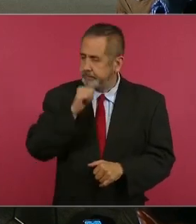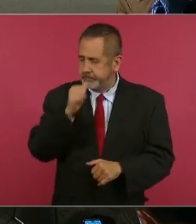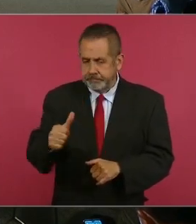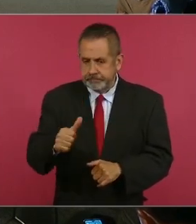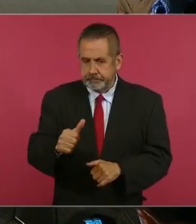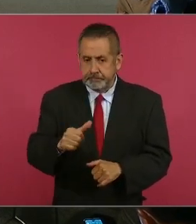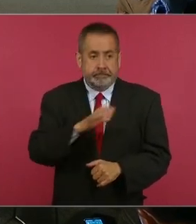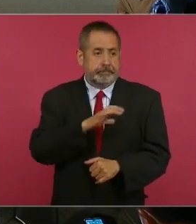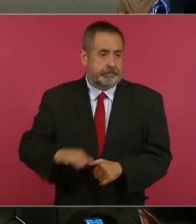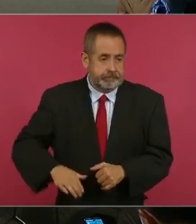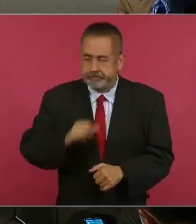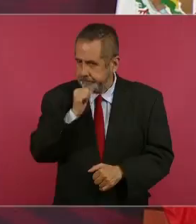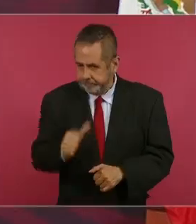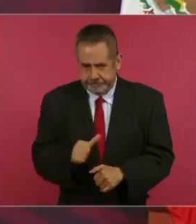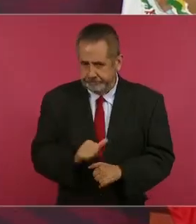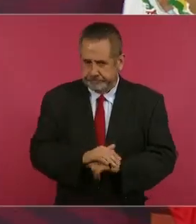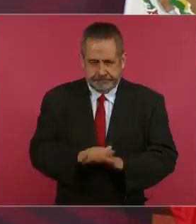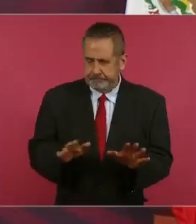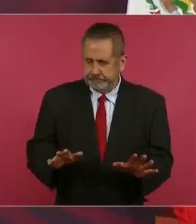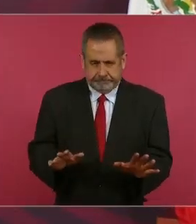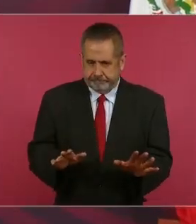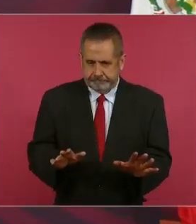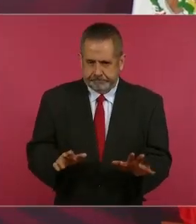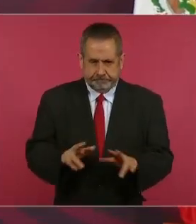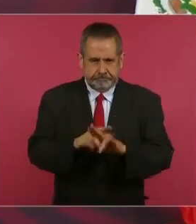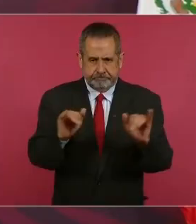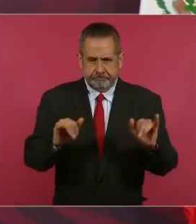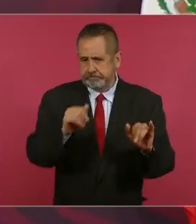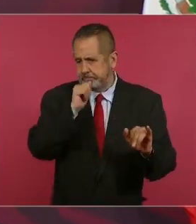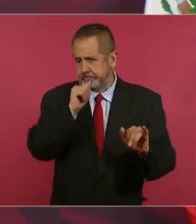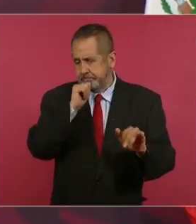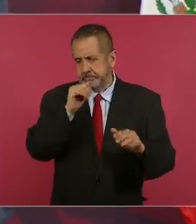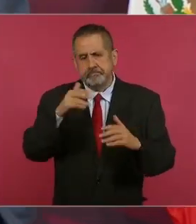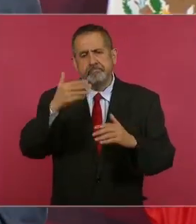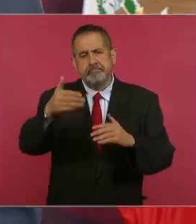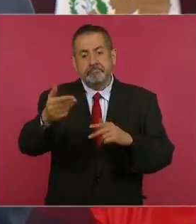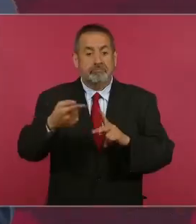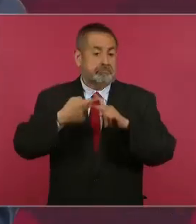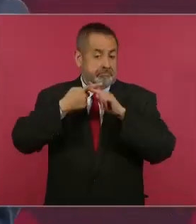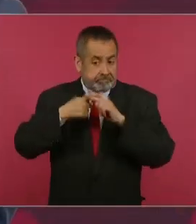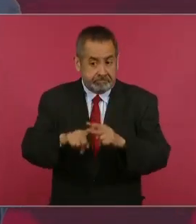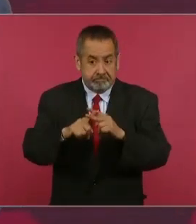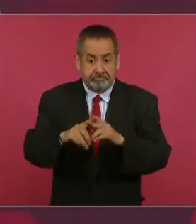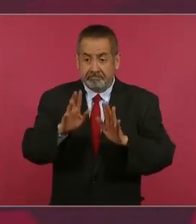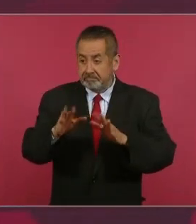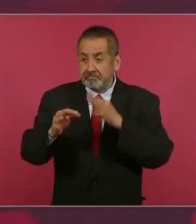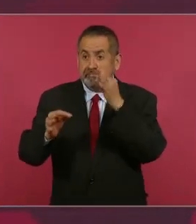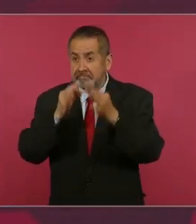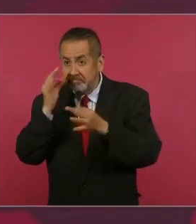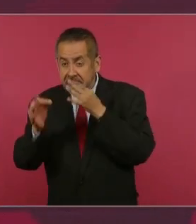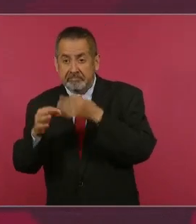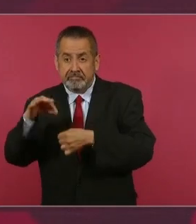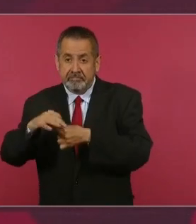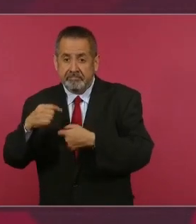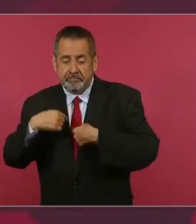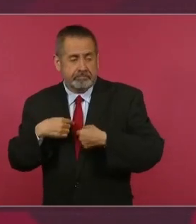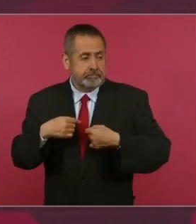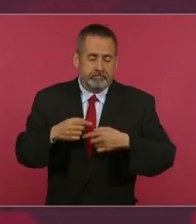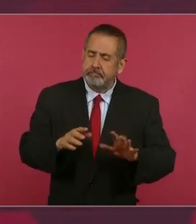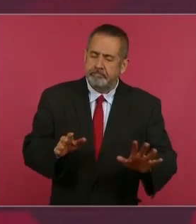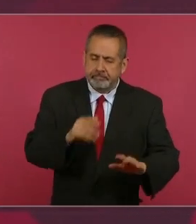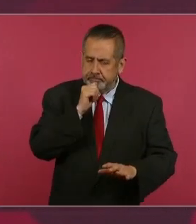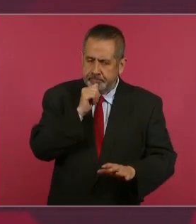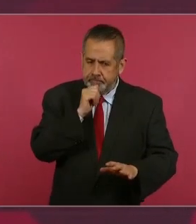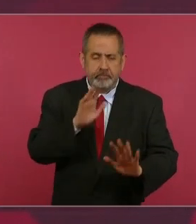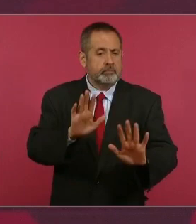candidatas, porque todavía no inicia ese proceso. Yo voy a estar en